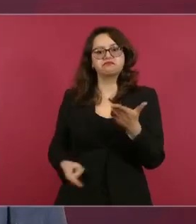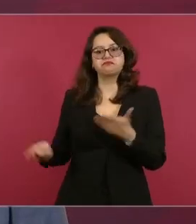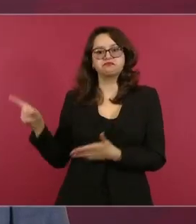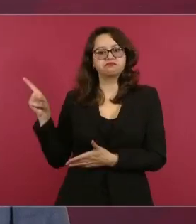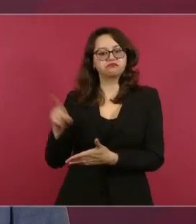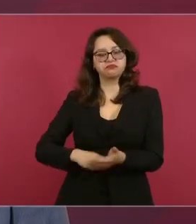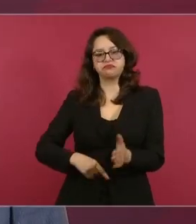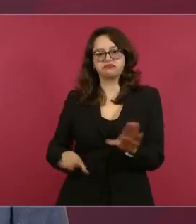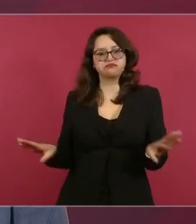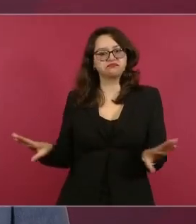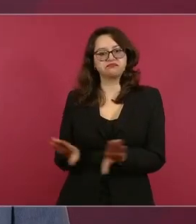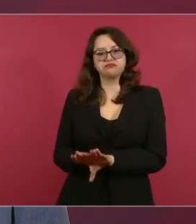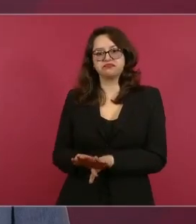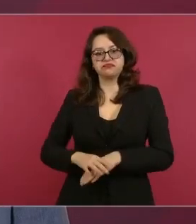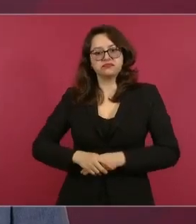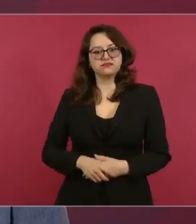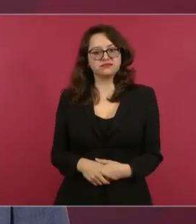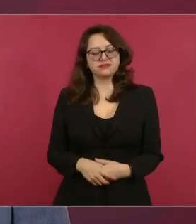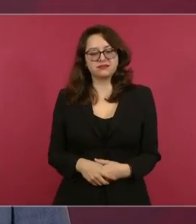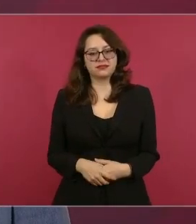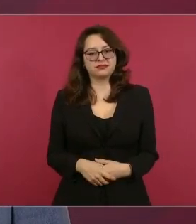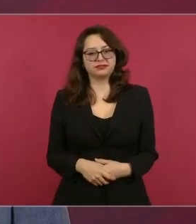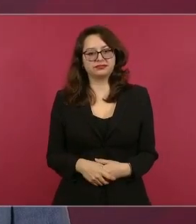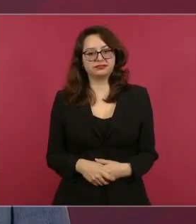subsidio a los medios,